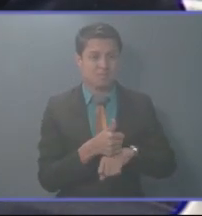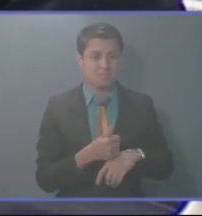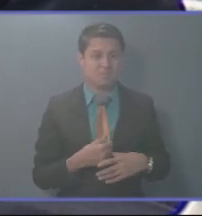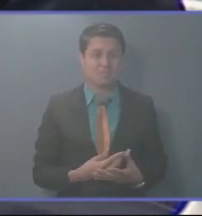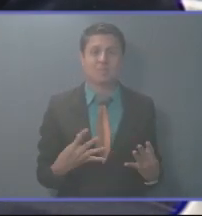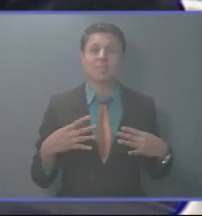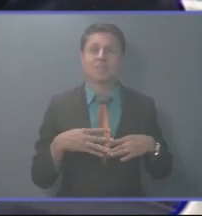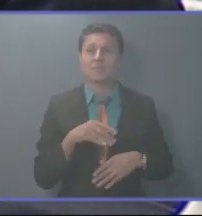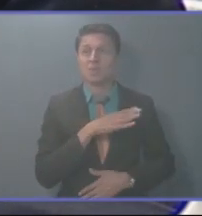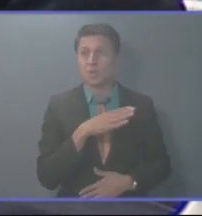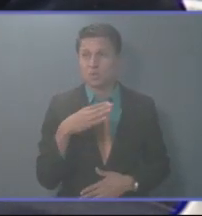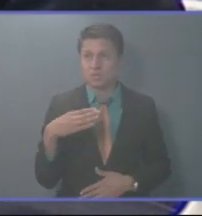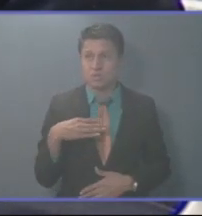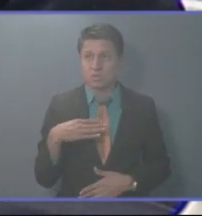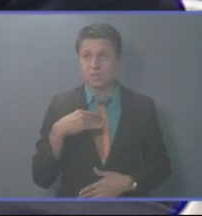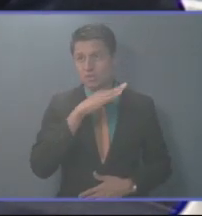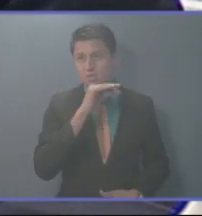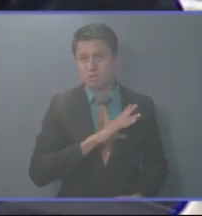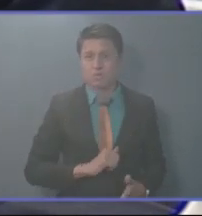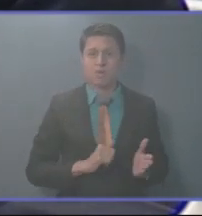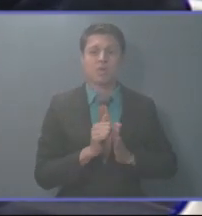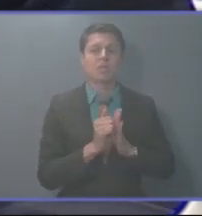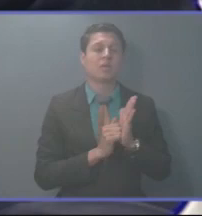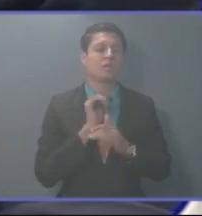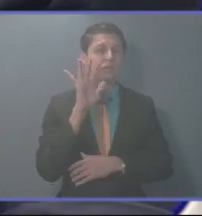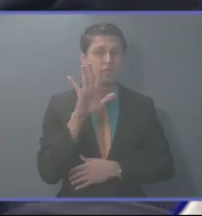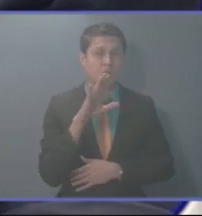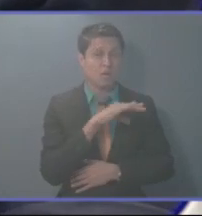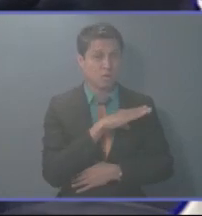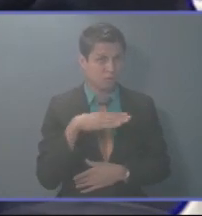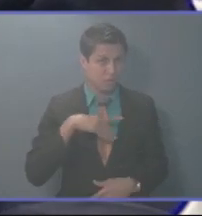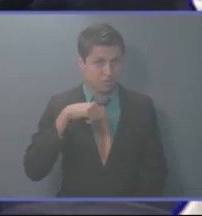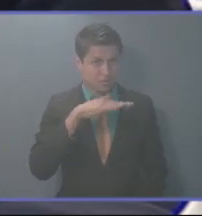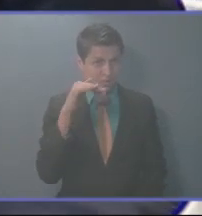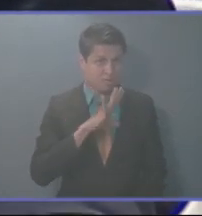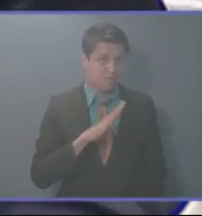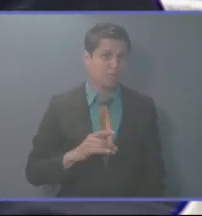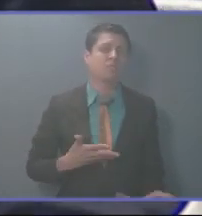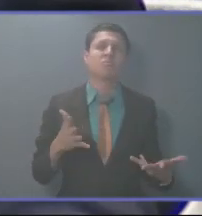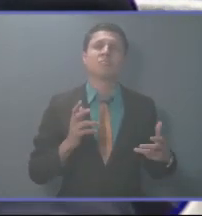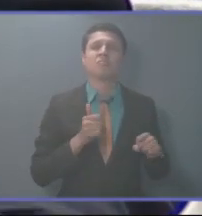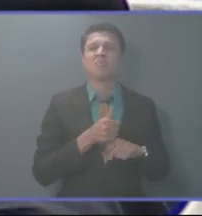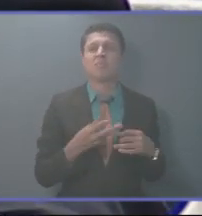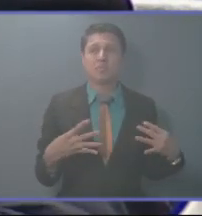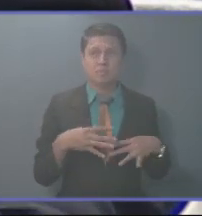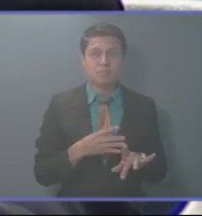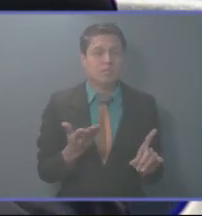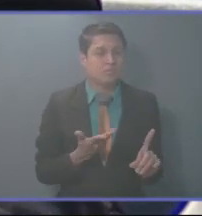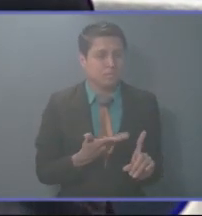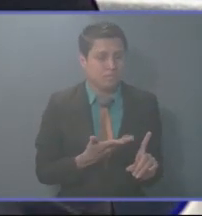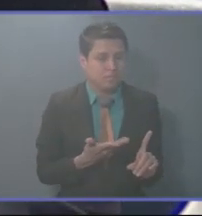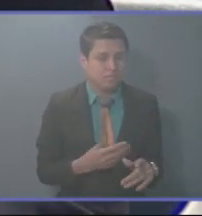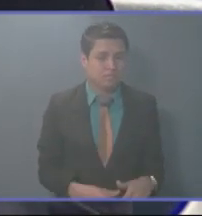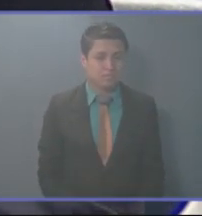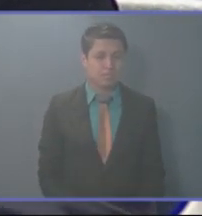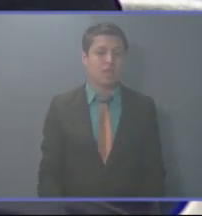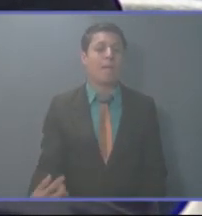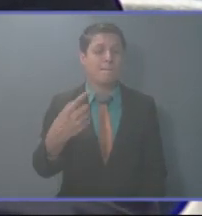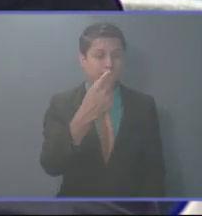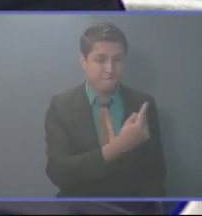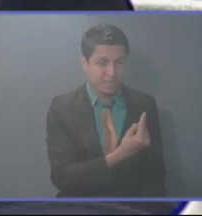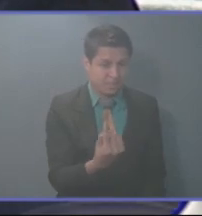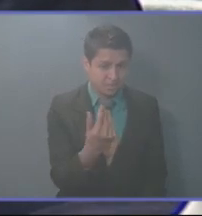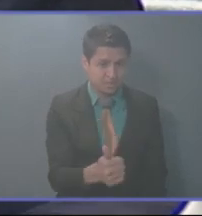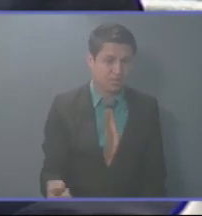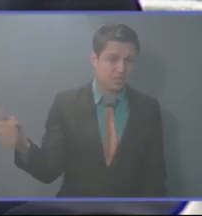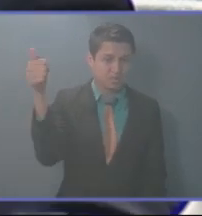Integración del Consejo Nacional. Artículo 5. El Consejo Nacional estará integrado por A. Persona titular